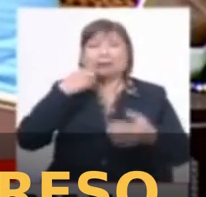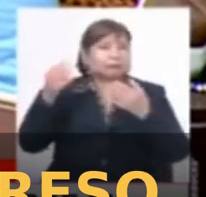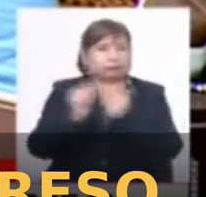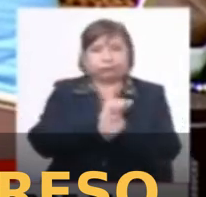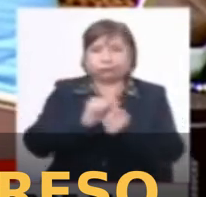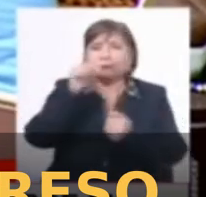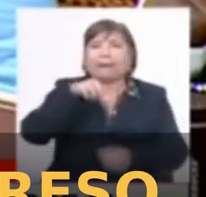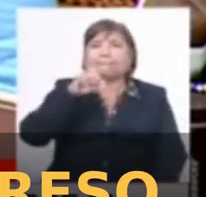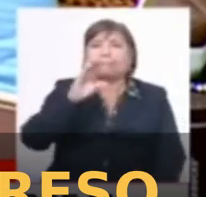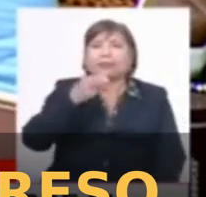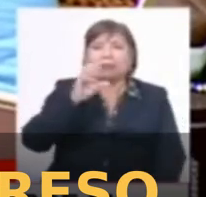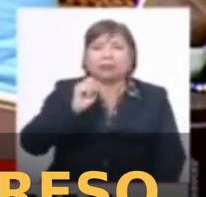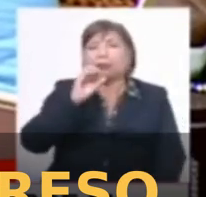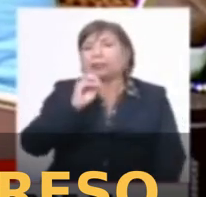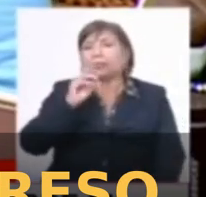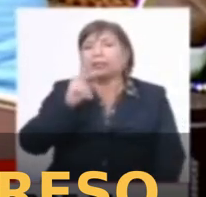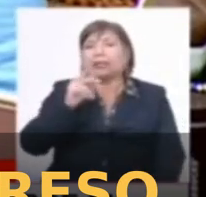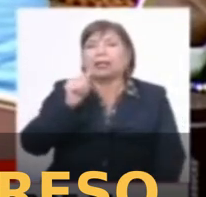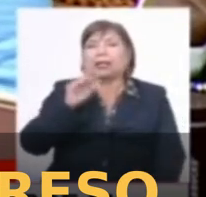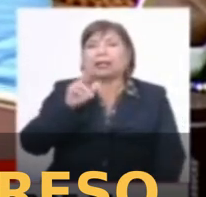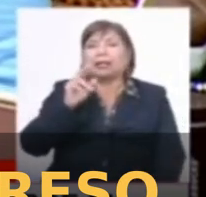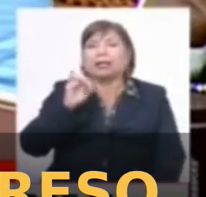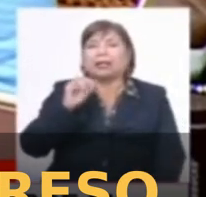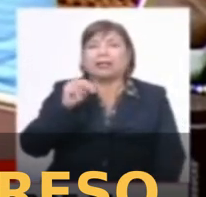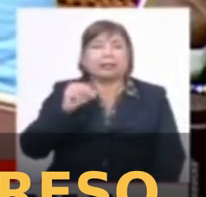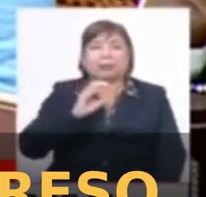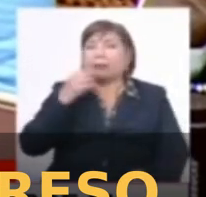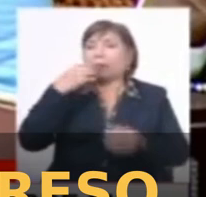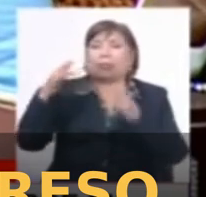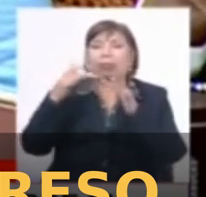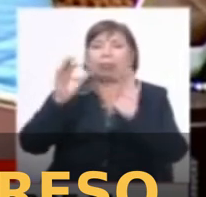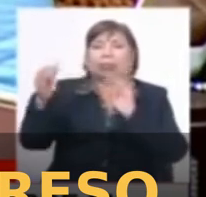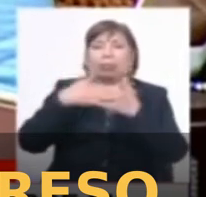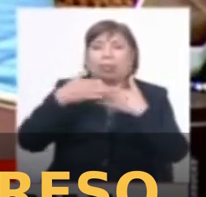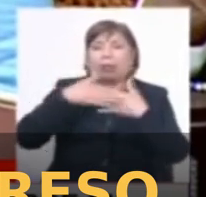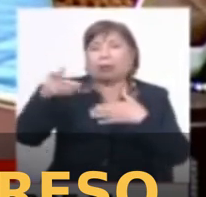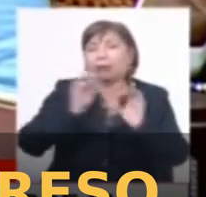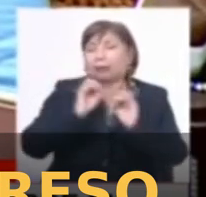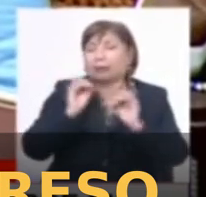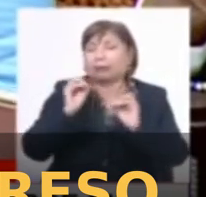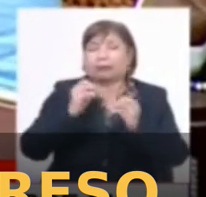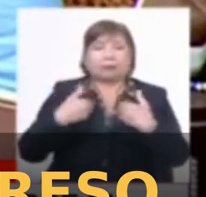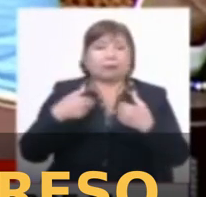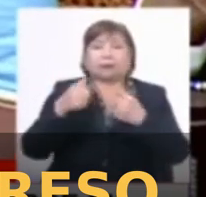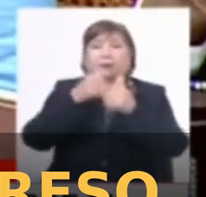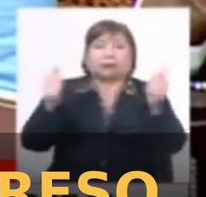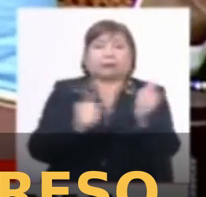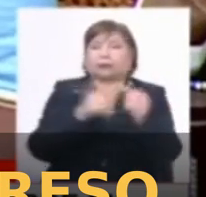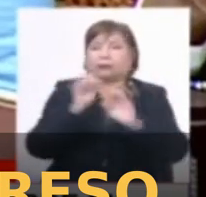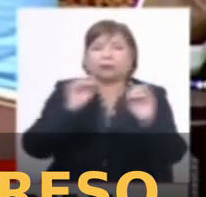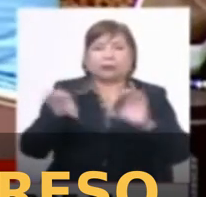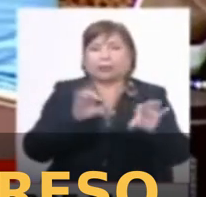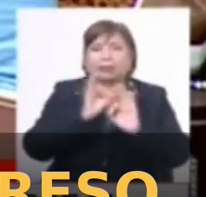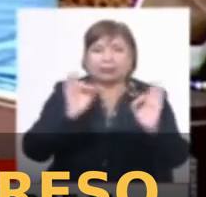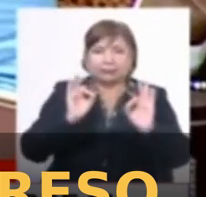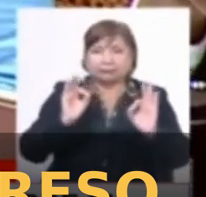destruyan a Bruno Pacheco y a Karelín López, porque no éramos nada cercano a ellos y como no tenía, detrás de nosotros no iba a sacar nada. A